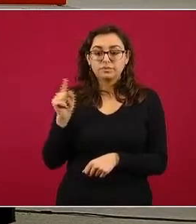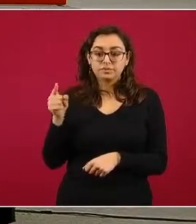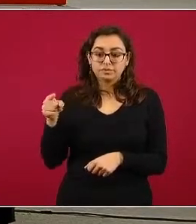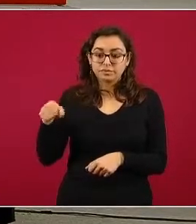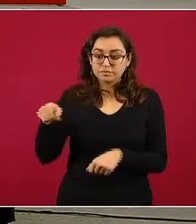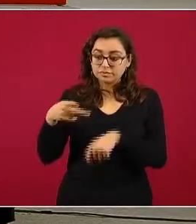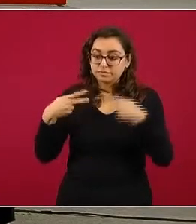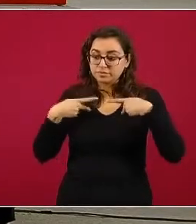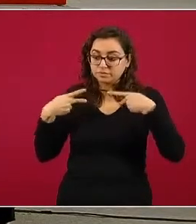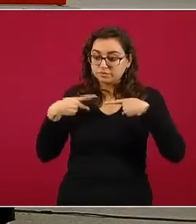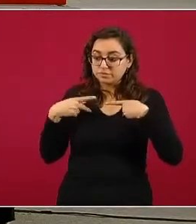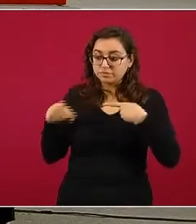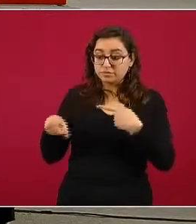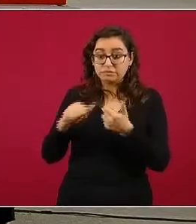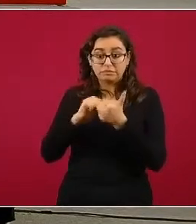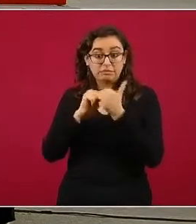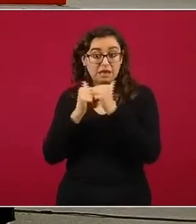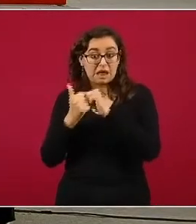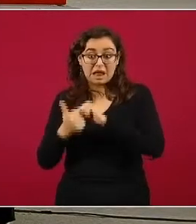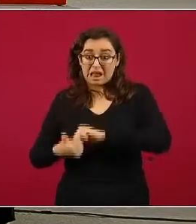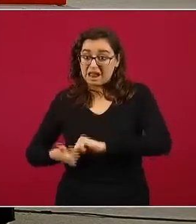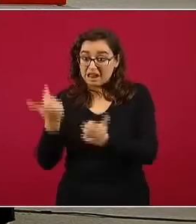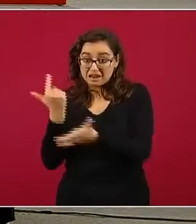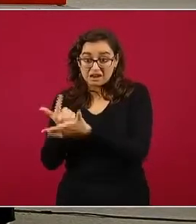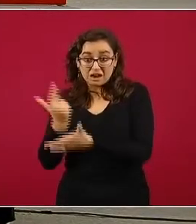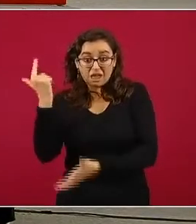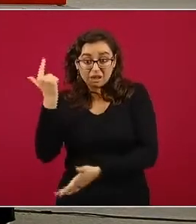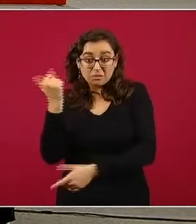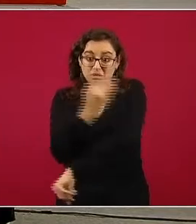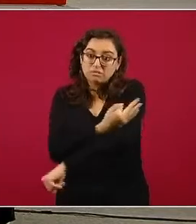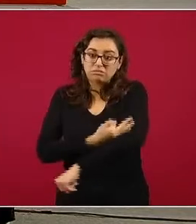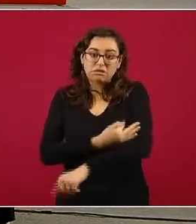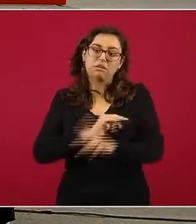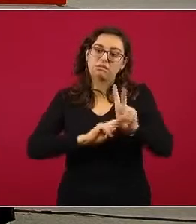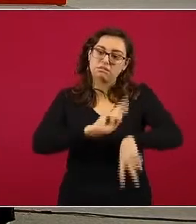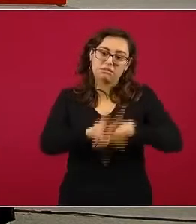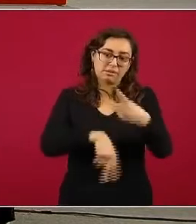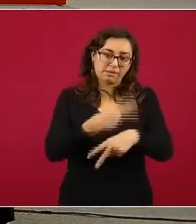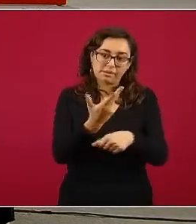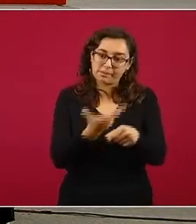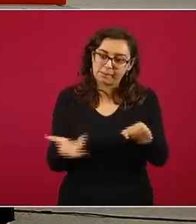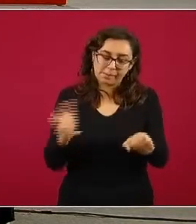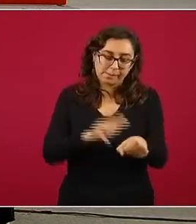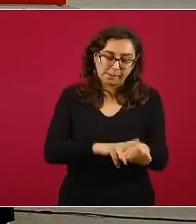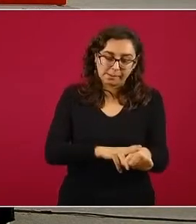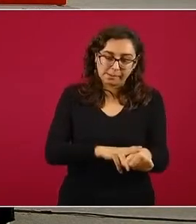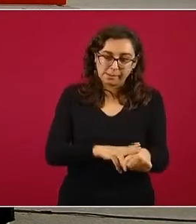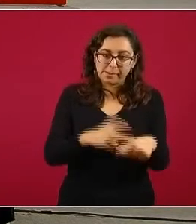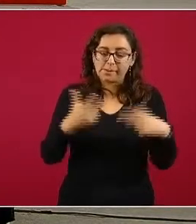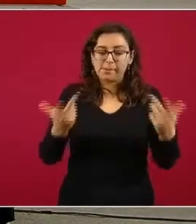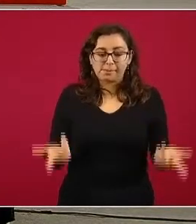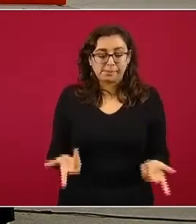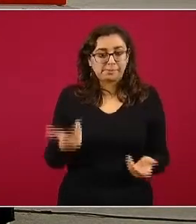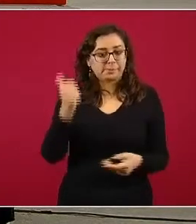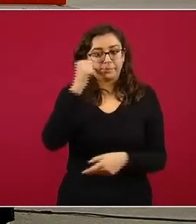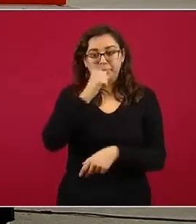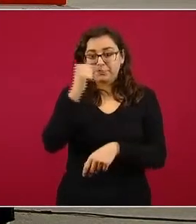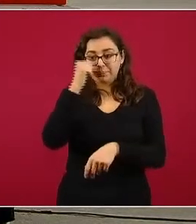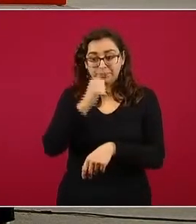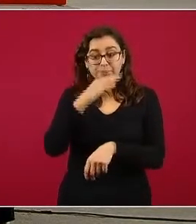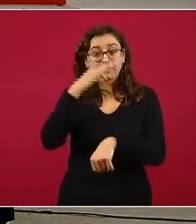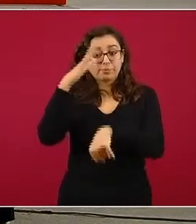directamente del estado de gravedad en el que la persona pudiera estar demandando la atención. Es decir, siempre se ha hecho el